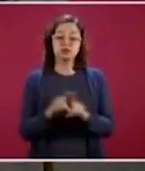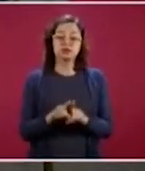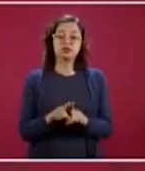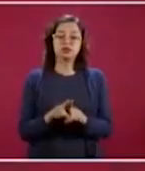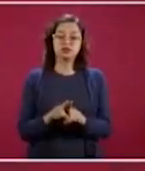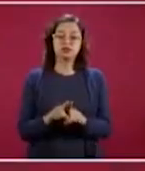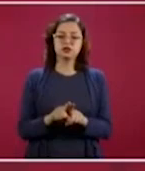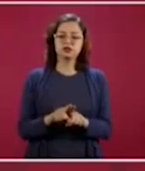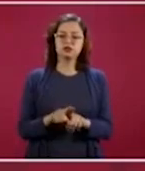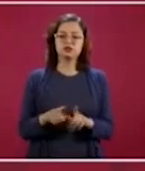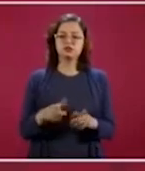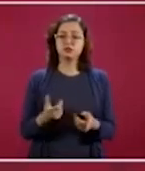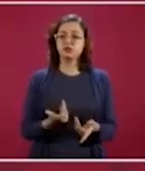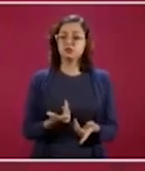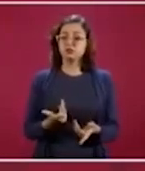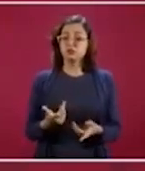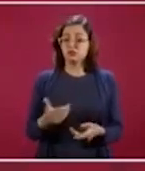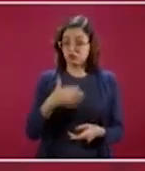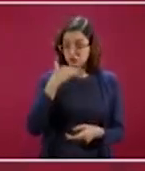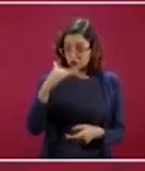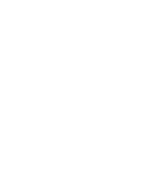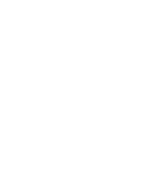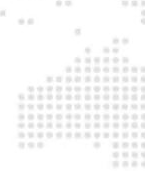es delito grave